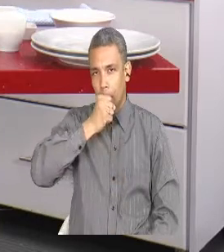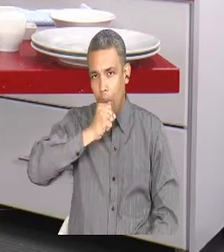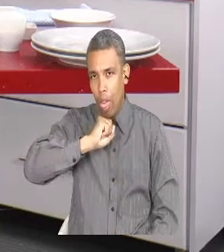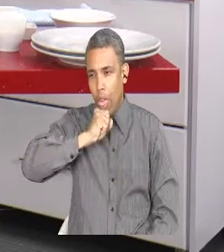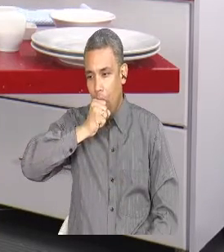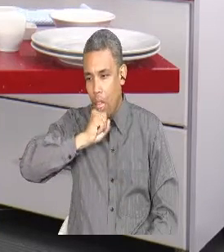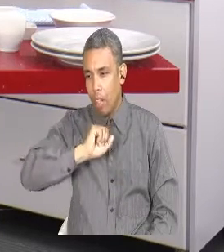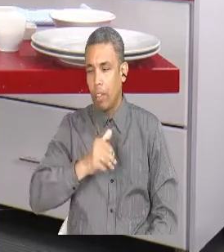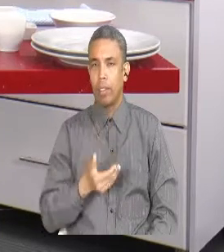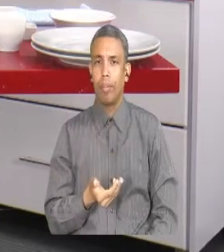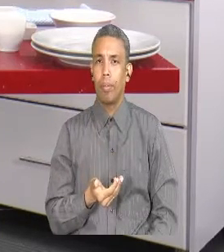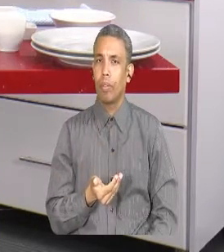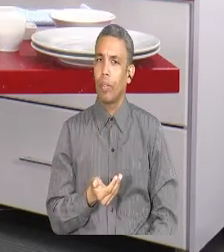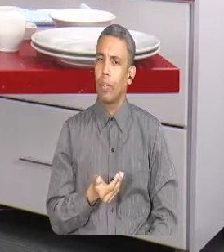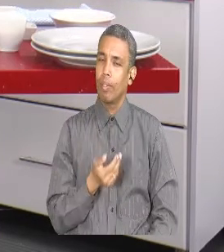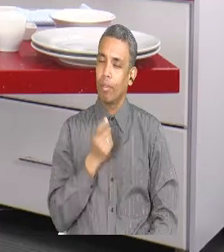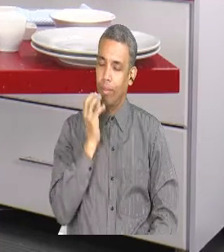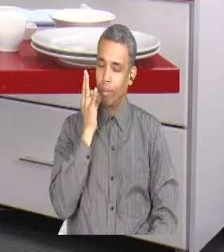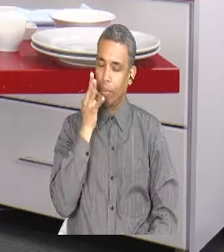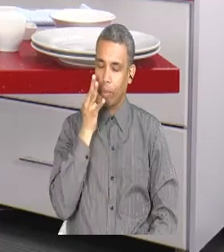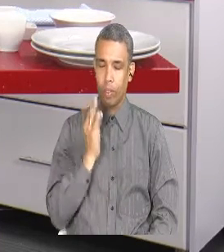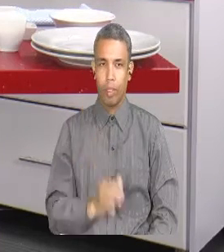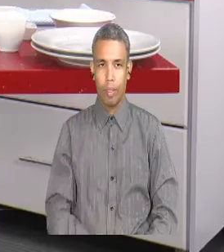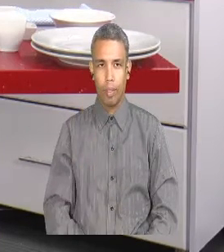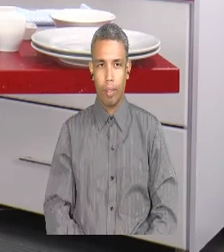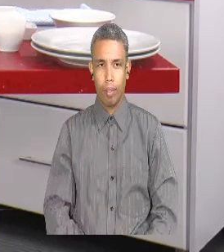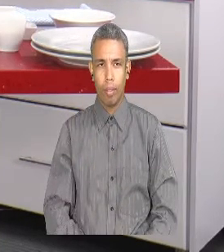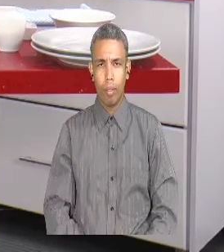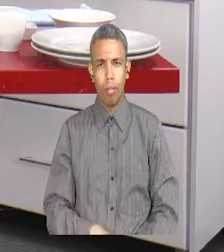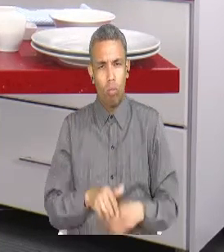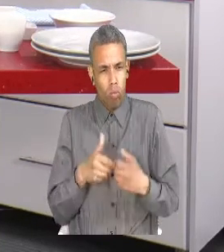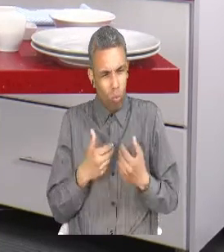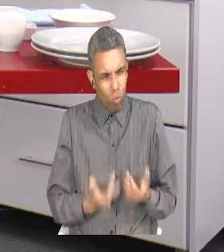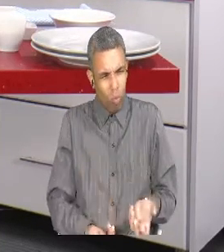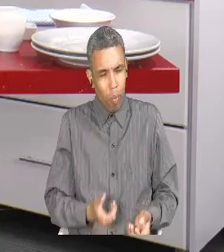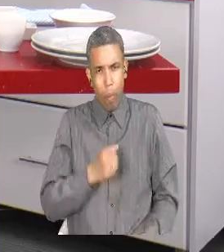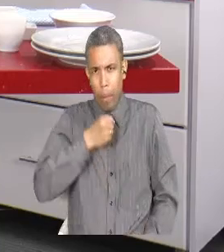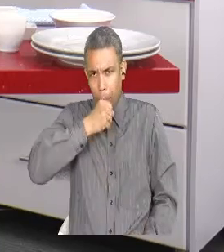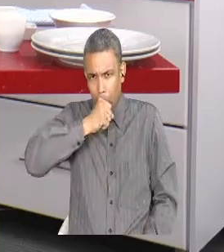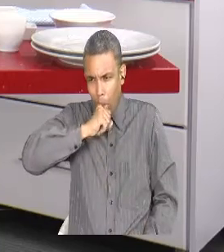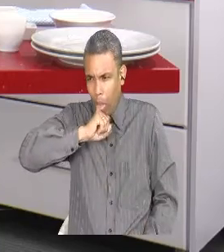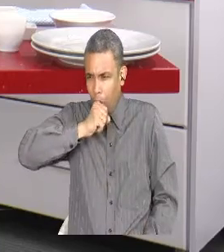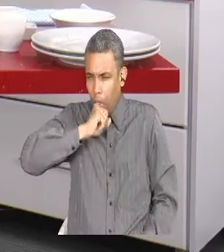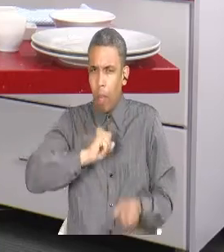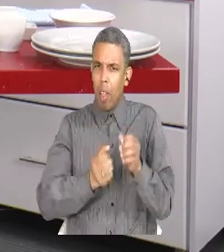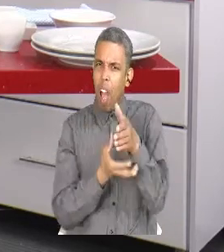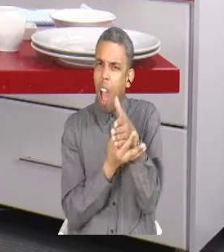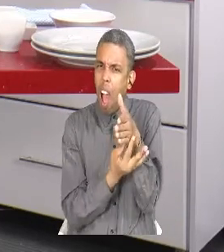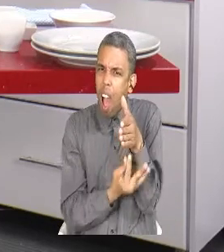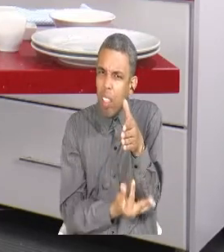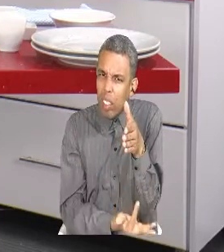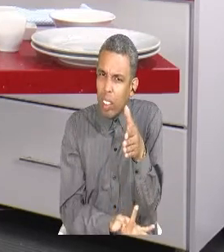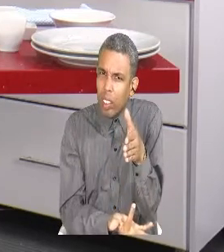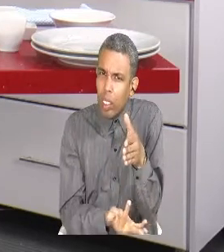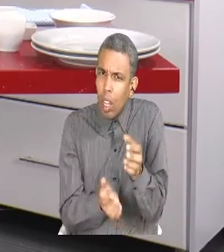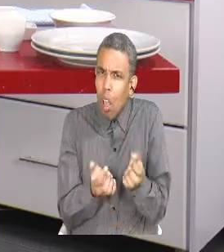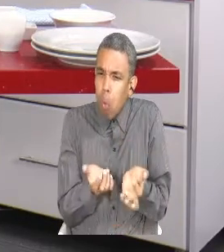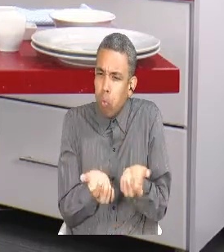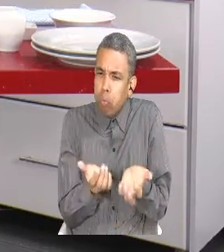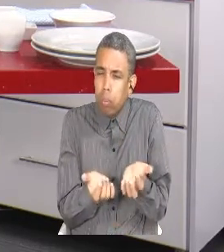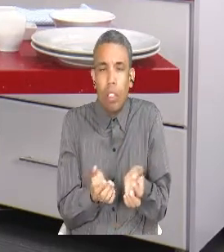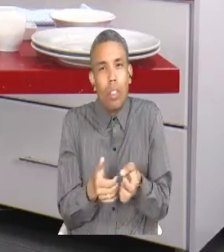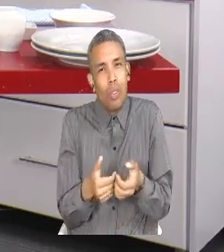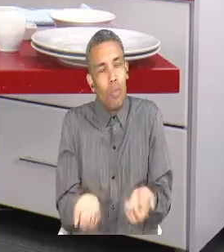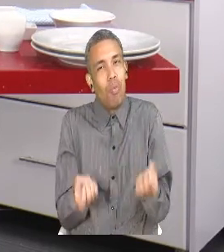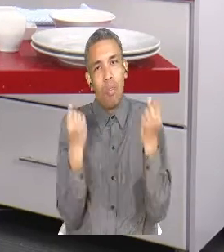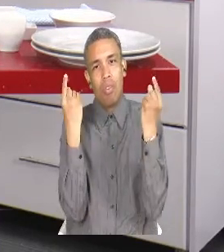comerlo de forma diferente. Pero eso yo iba a decir, porque ¿cómo así que el helado se frita? Un helado frito, caramba, eso no lo he visto yo. Y por lo tanto,